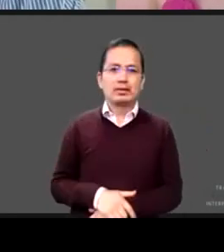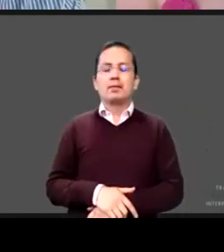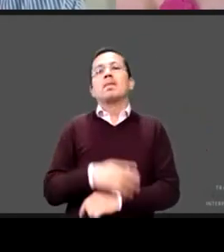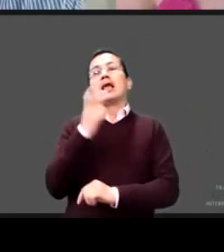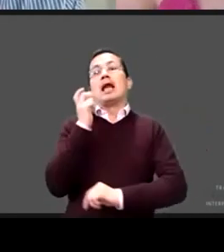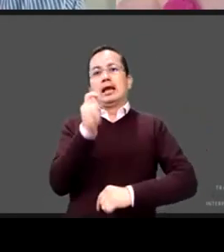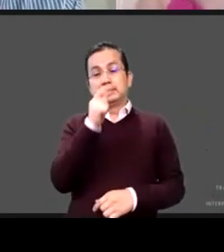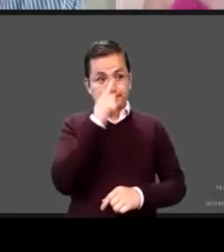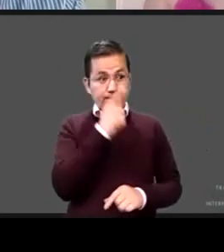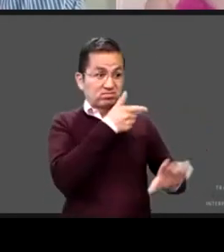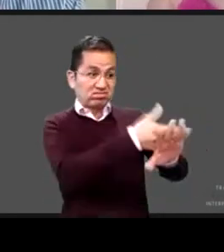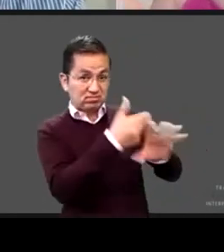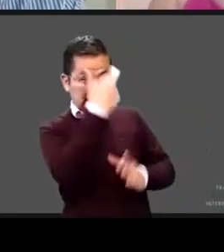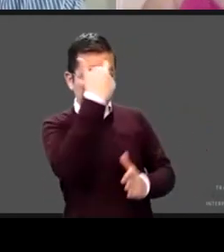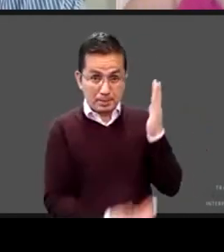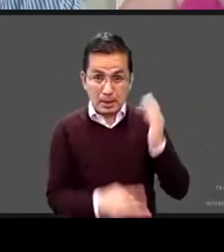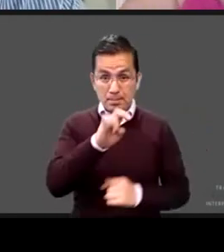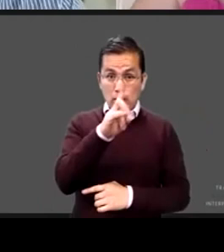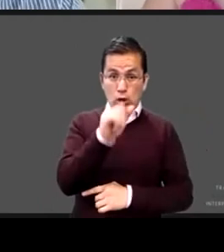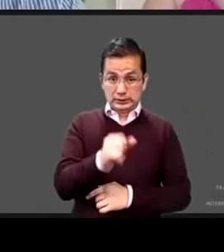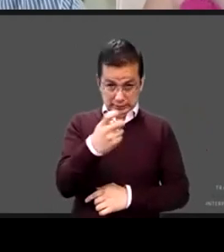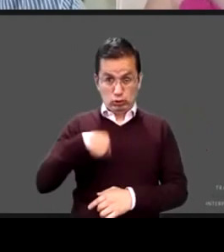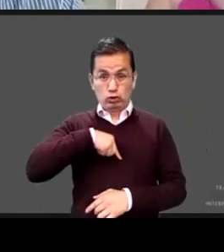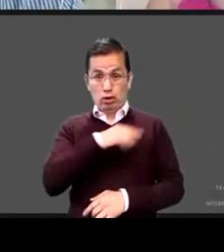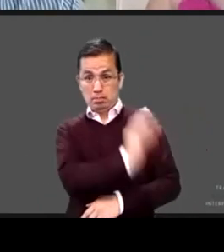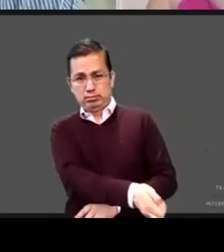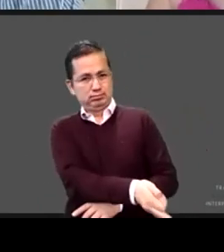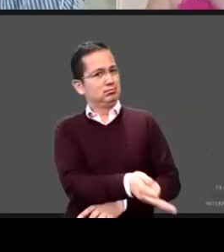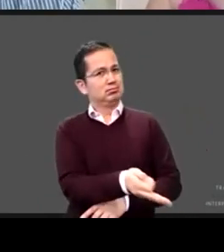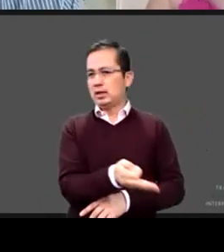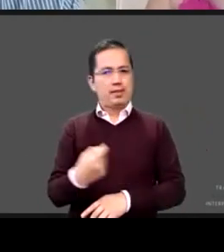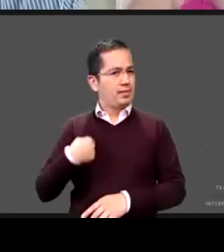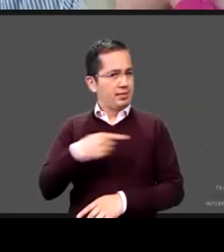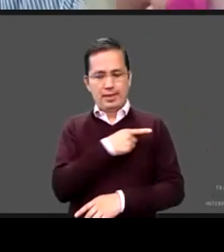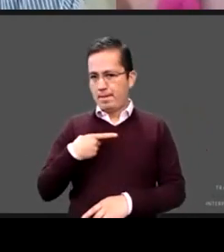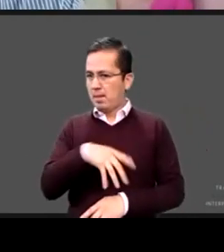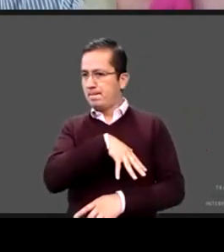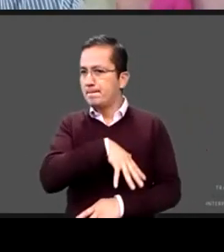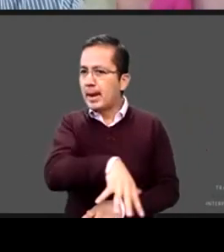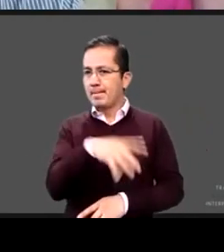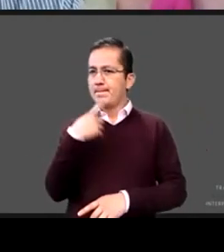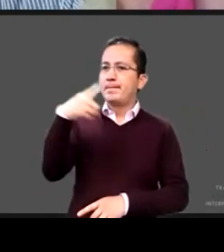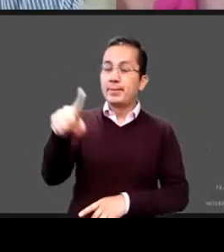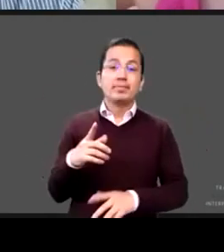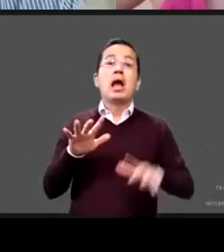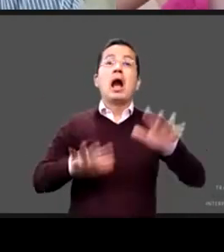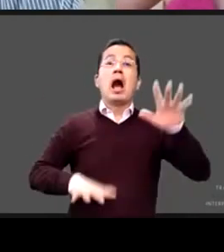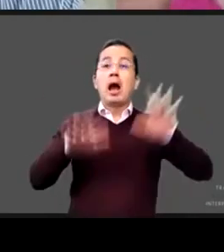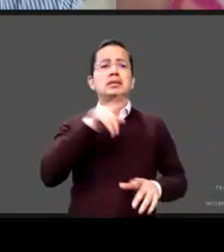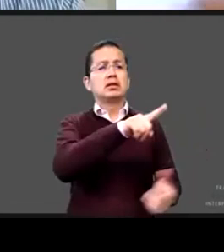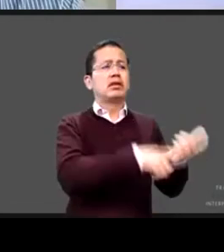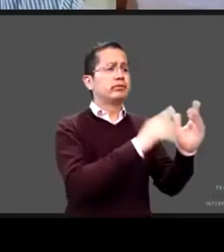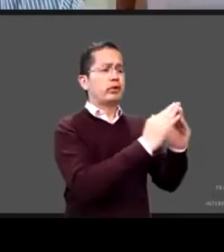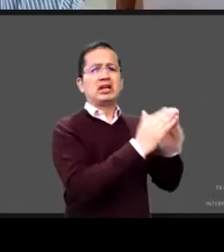rechazarla y que la mayoría de los casos son violencias moderadas o negligencias que pueden ser